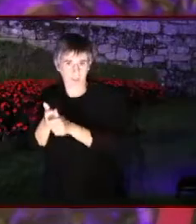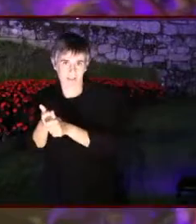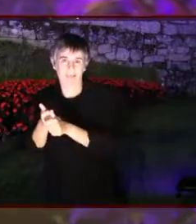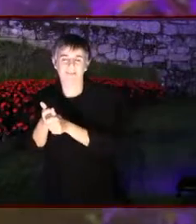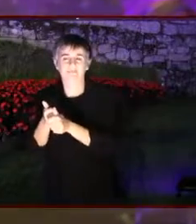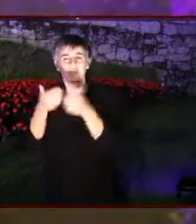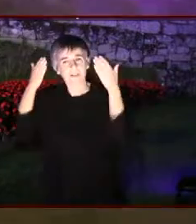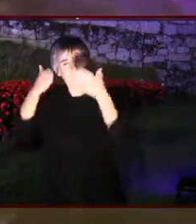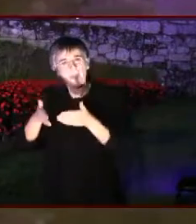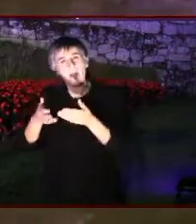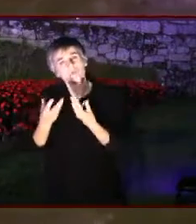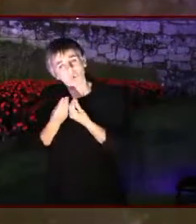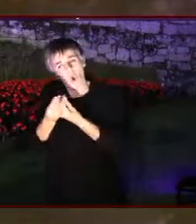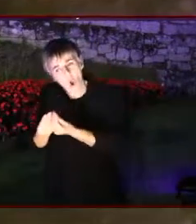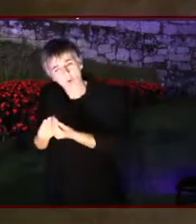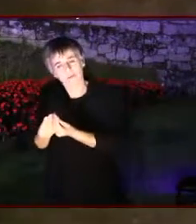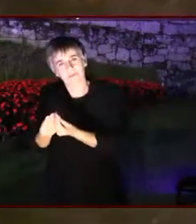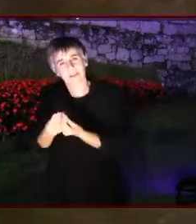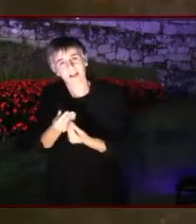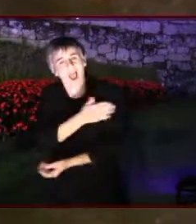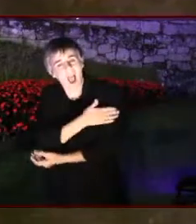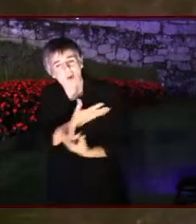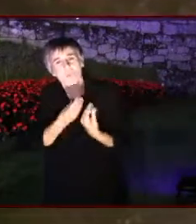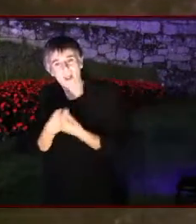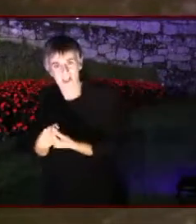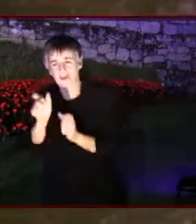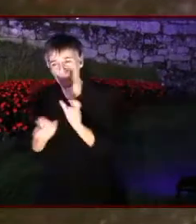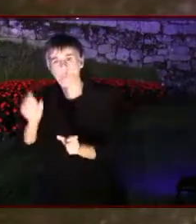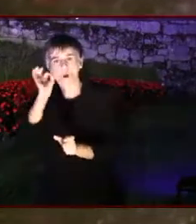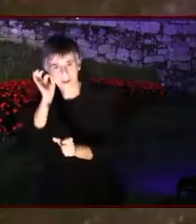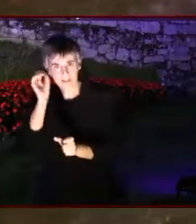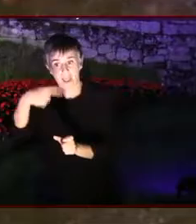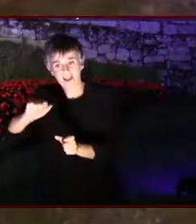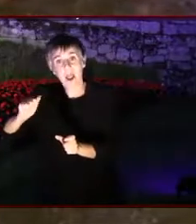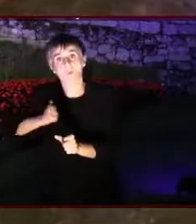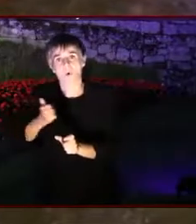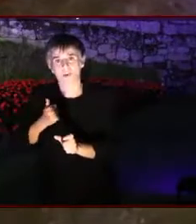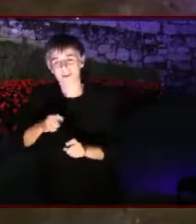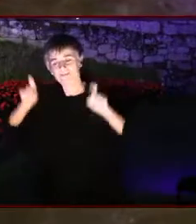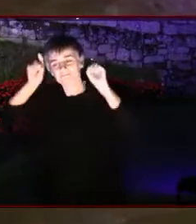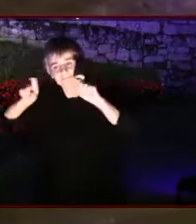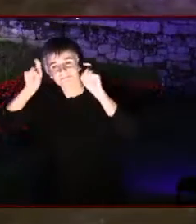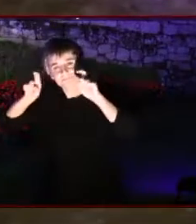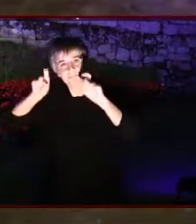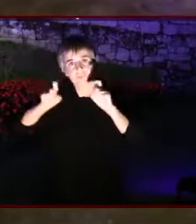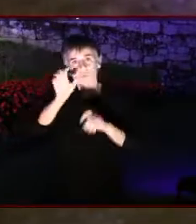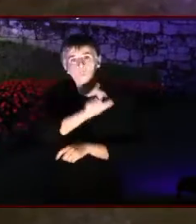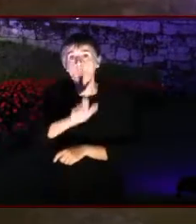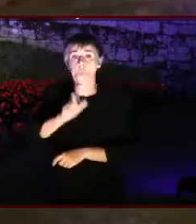que puideron, pois, entre outras cousas, aproveitar diferentes mentorías con mulleres galegas referentes da industria